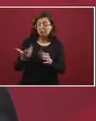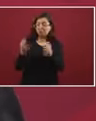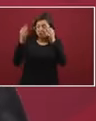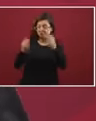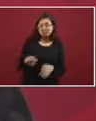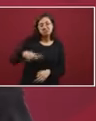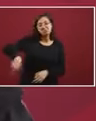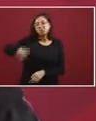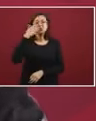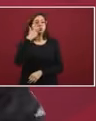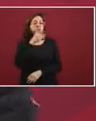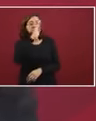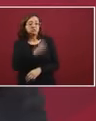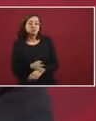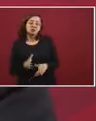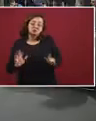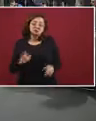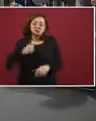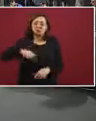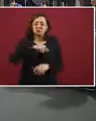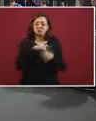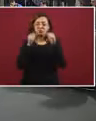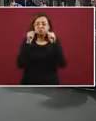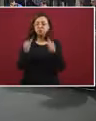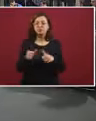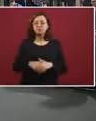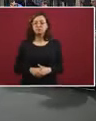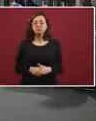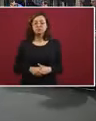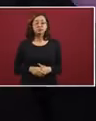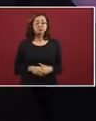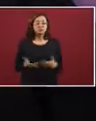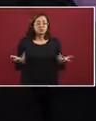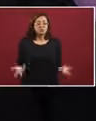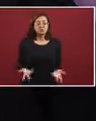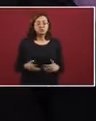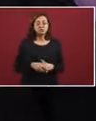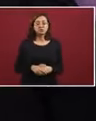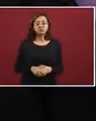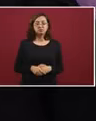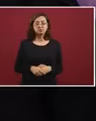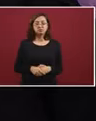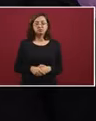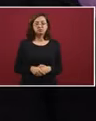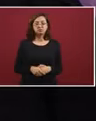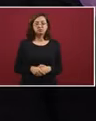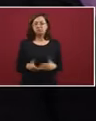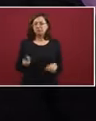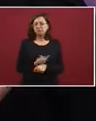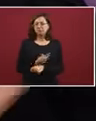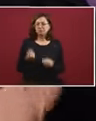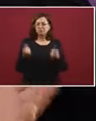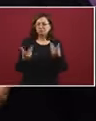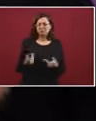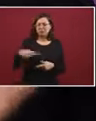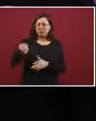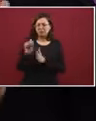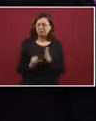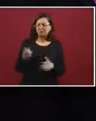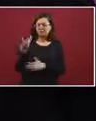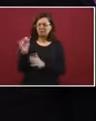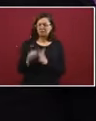Pero sí estamos muy atentos a ese caso. ¿Y entonces qué va a pasar ahí? ¿Qué van a hacer? ¿Perdón? ¿Qué va a pasar ahí? Porque ya tienen meses, tienen